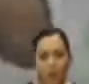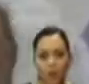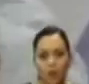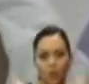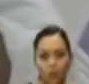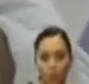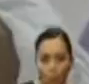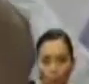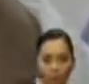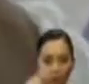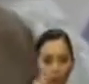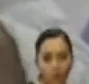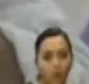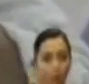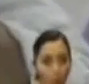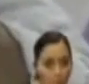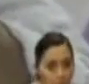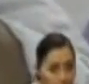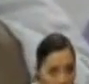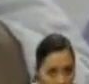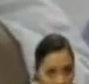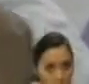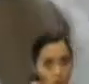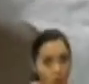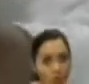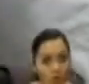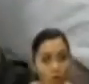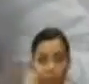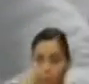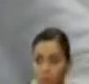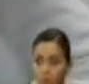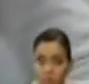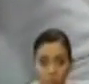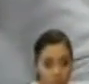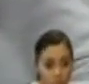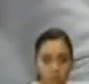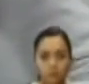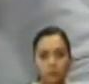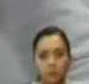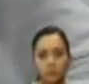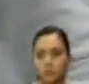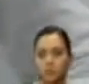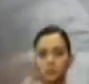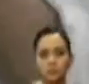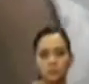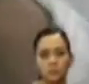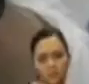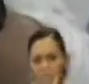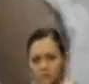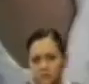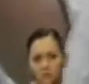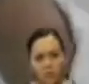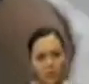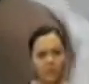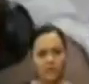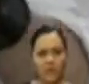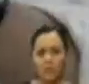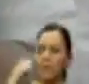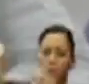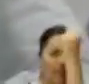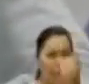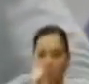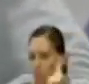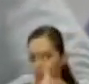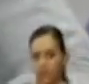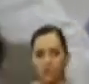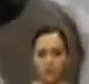hacer huecos. Así que tiene que reaccionar la ciudadanía, pues, si ya se meten con lo que es de todo. Pacíficamente, pero firmemente, mostrar el rechazo